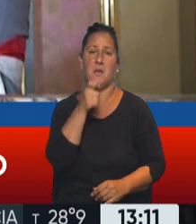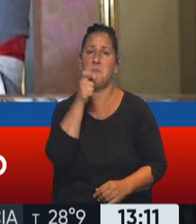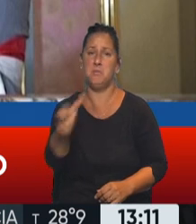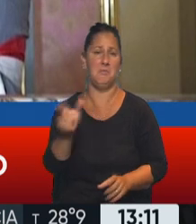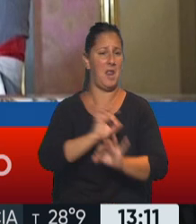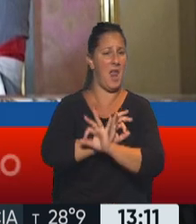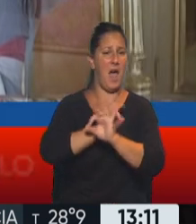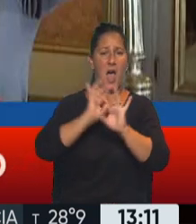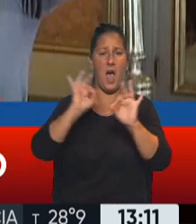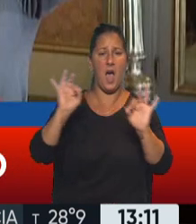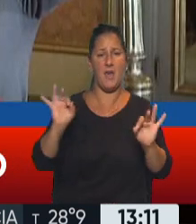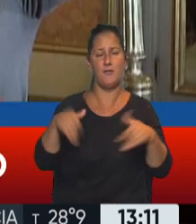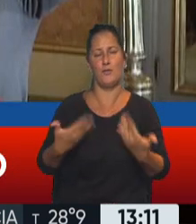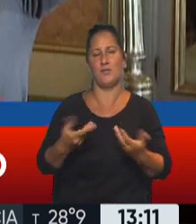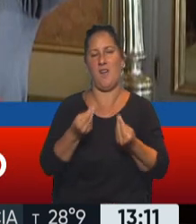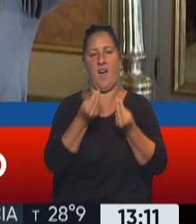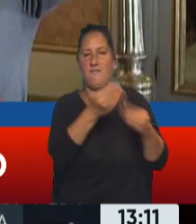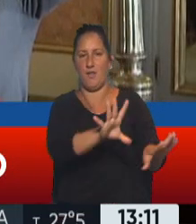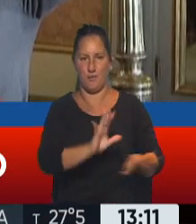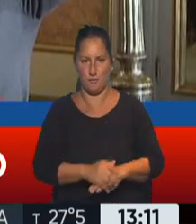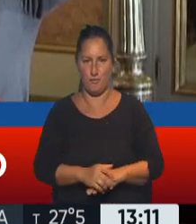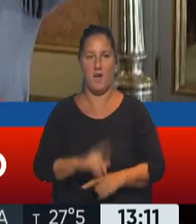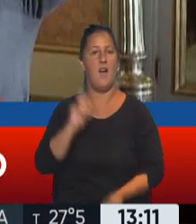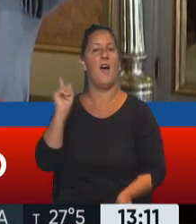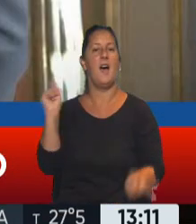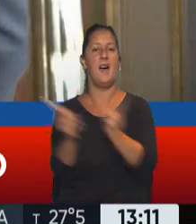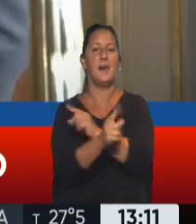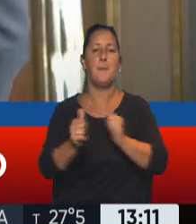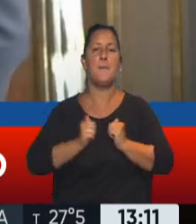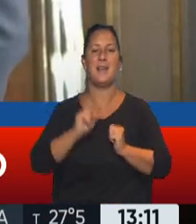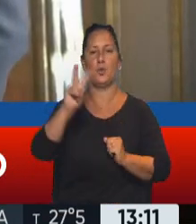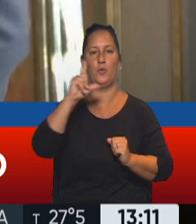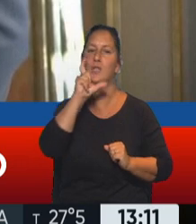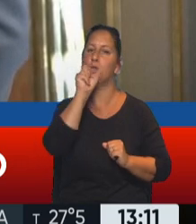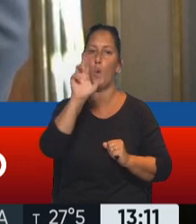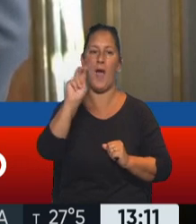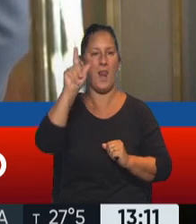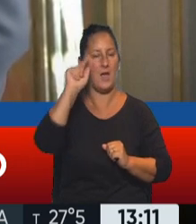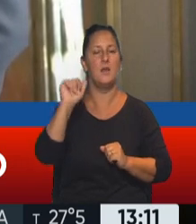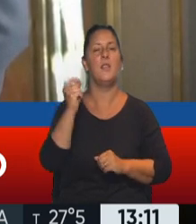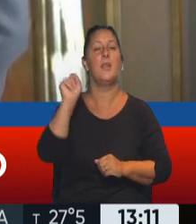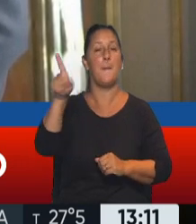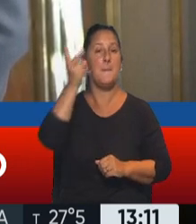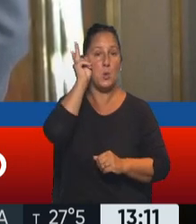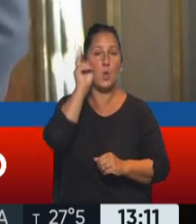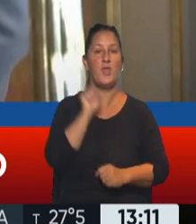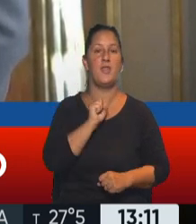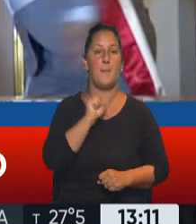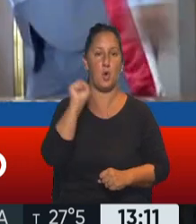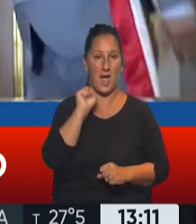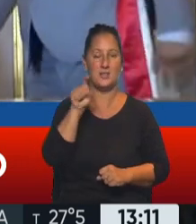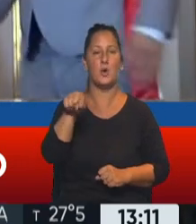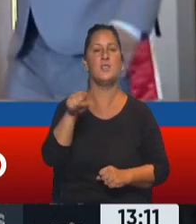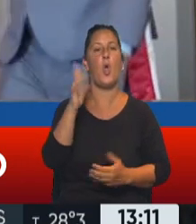decidió alejarse del gobierno. Su reemplazante es Víctor Valer, un congresista del Partido Perú Democrático, calificado